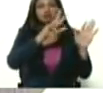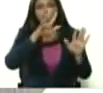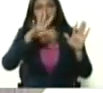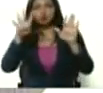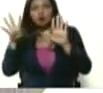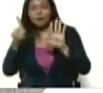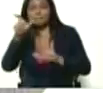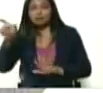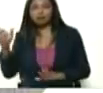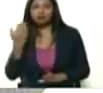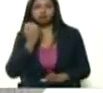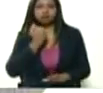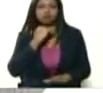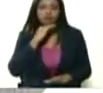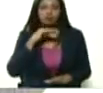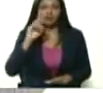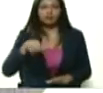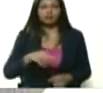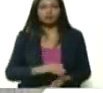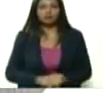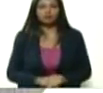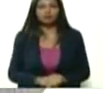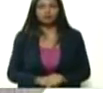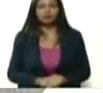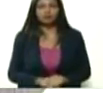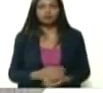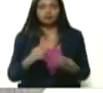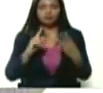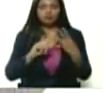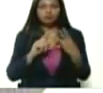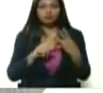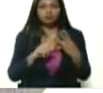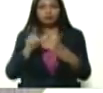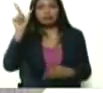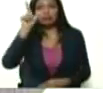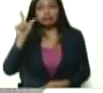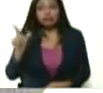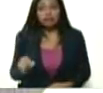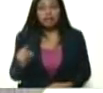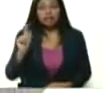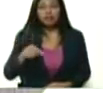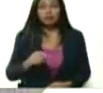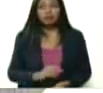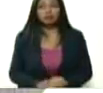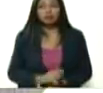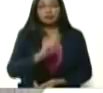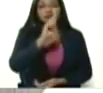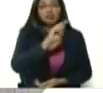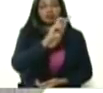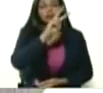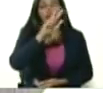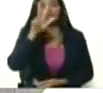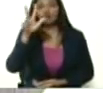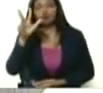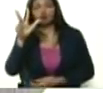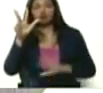130.759 personas contagiadas. Luego le sigue Italia con